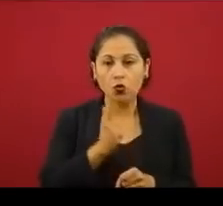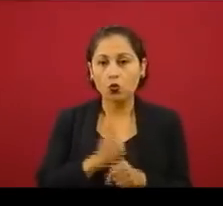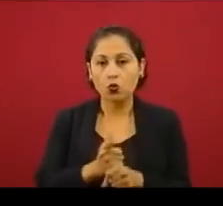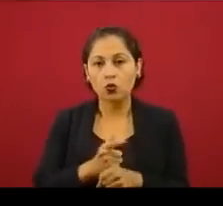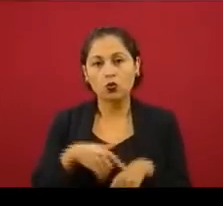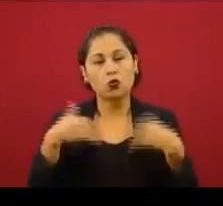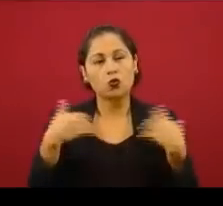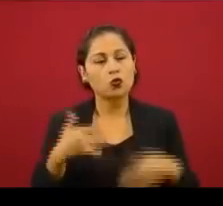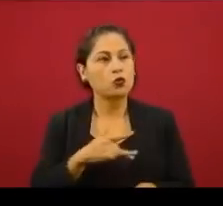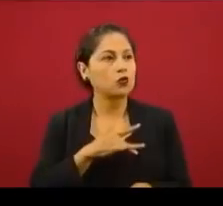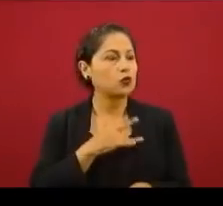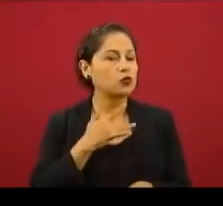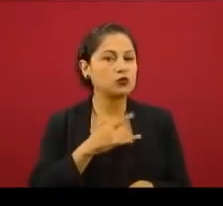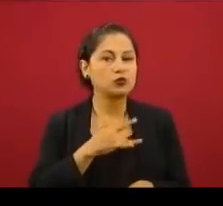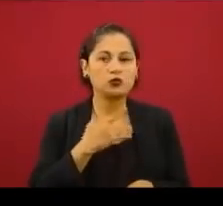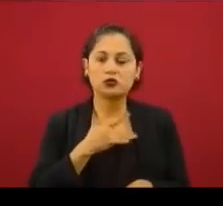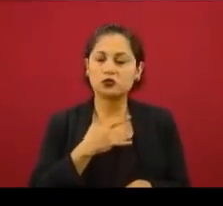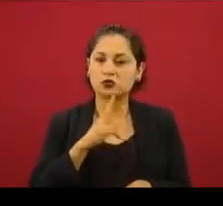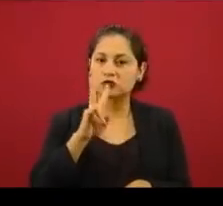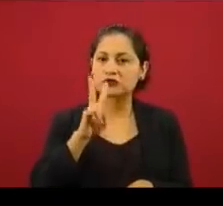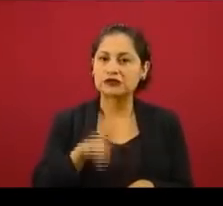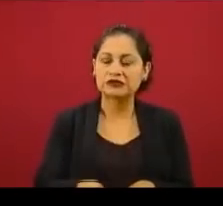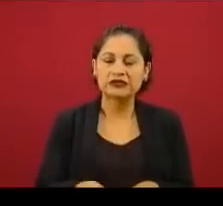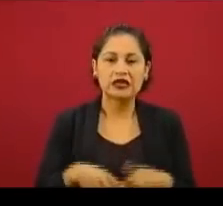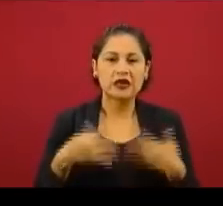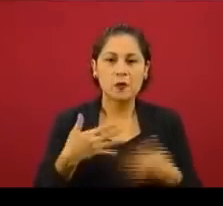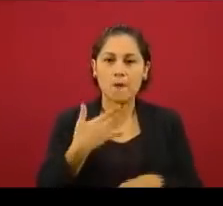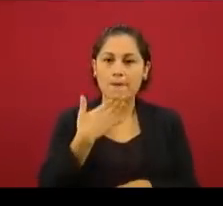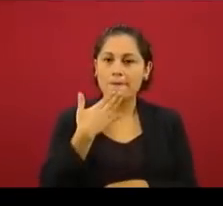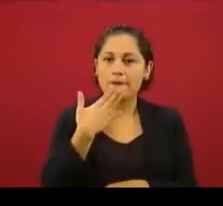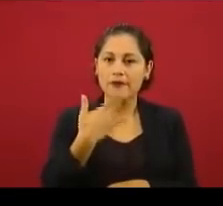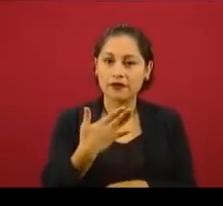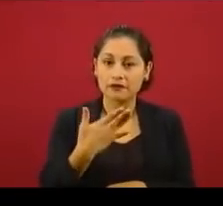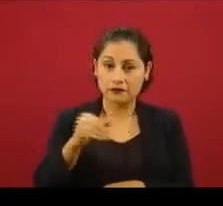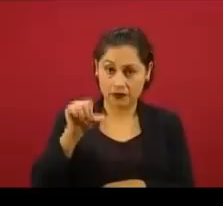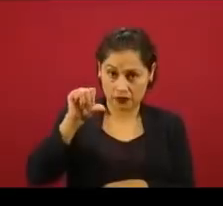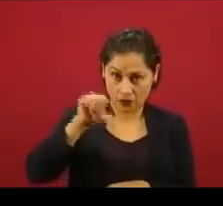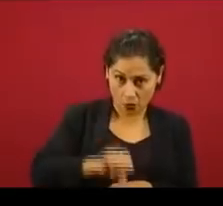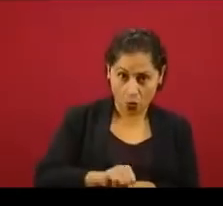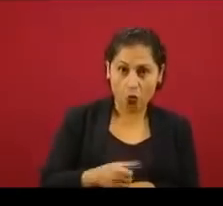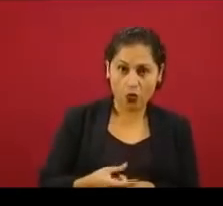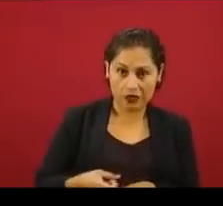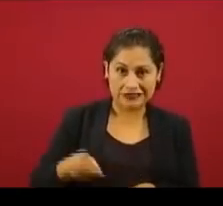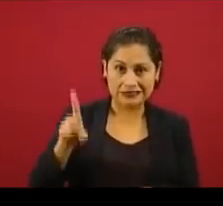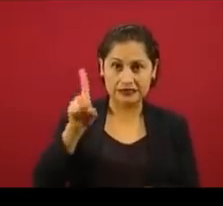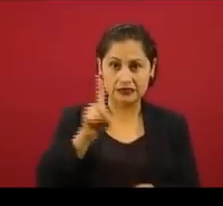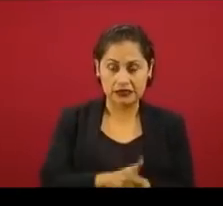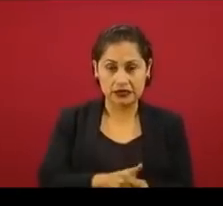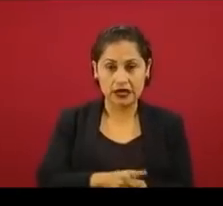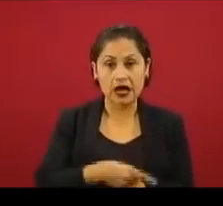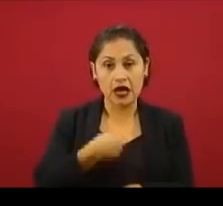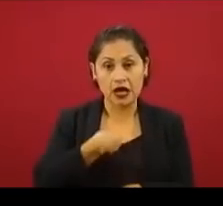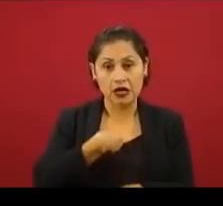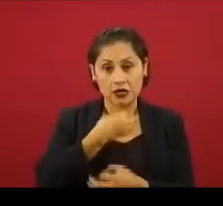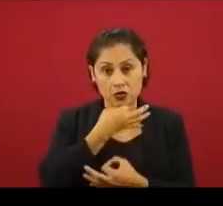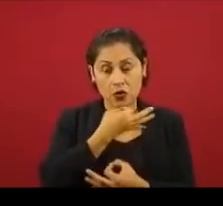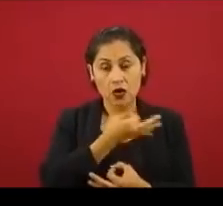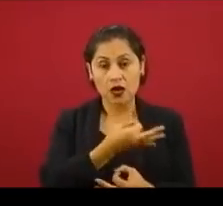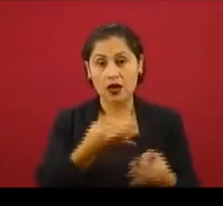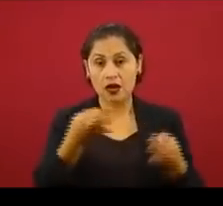y decirlo el día de hoy, que de acuerdo a las proyecciones son los días